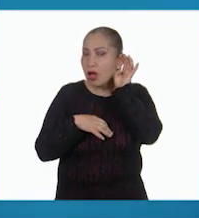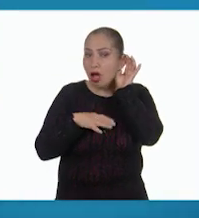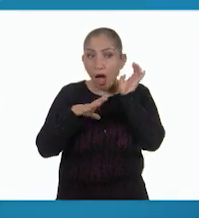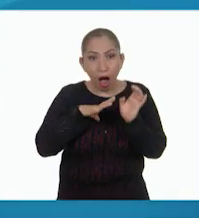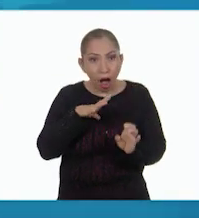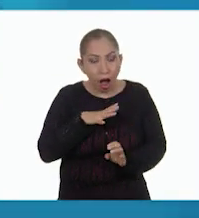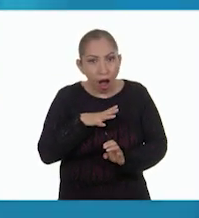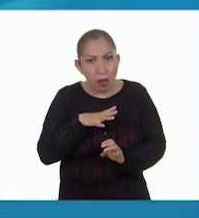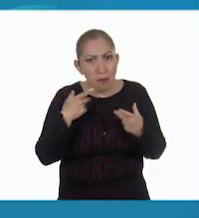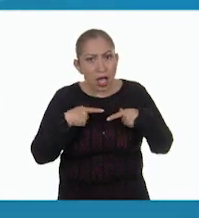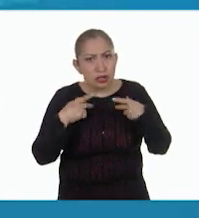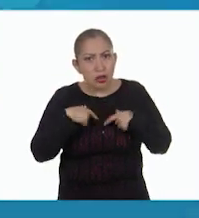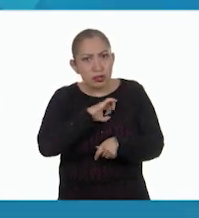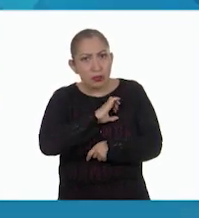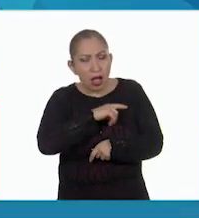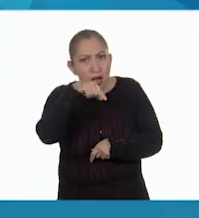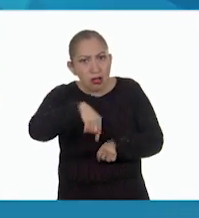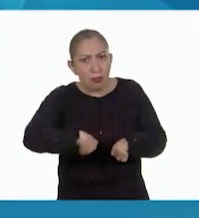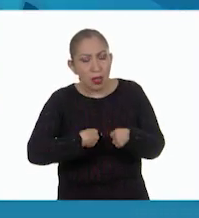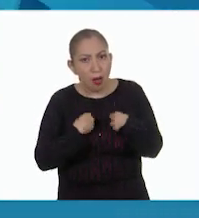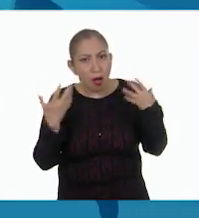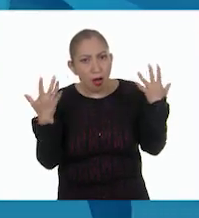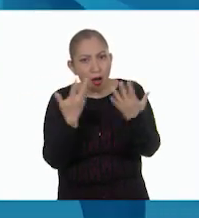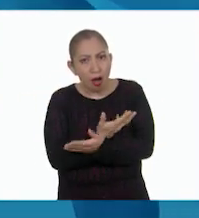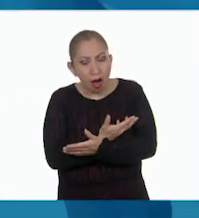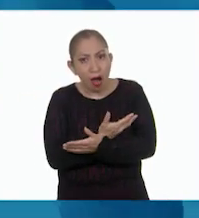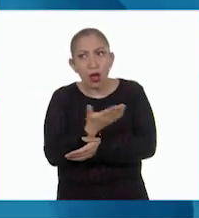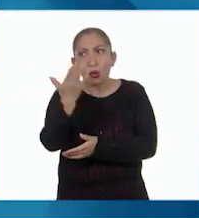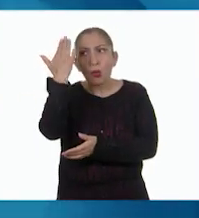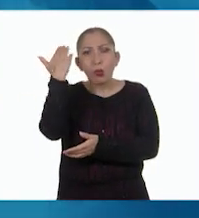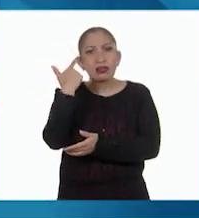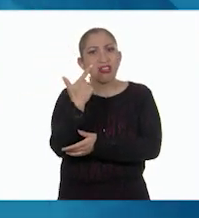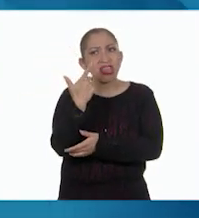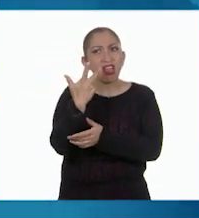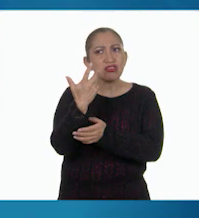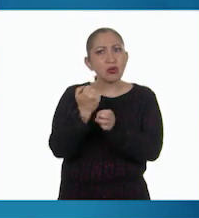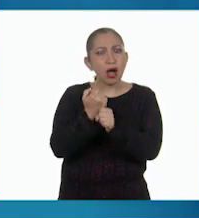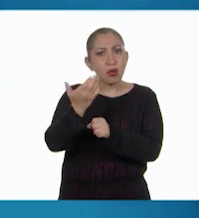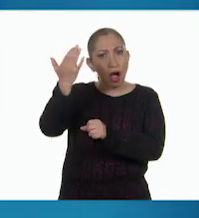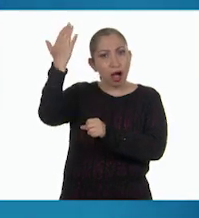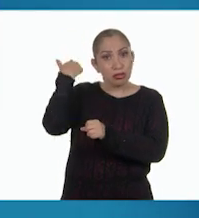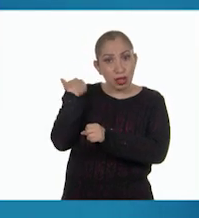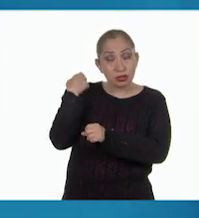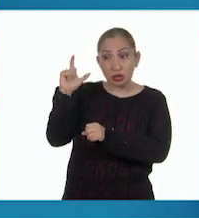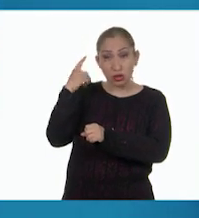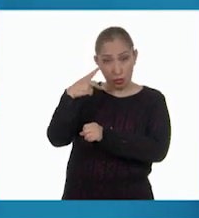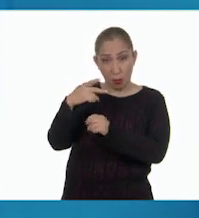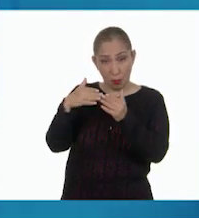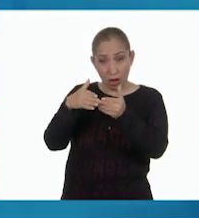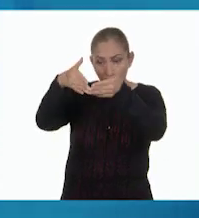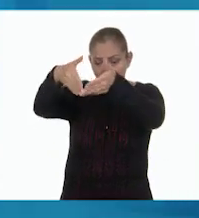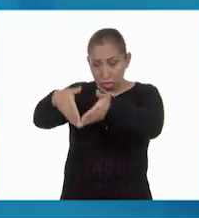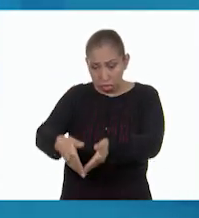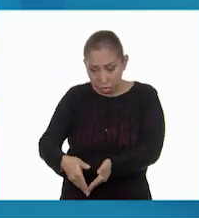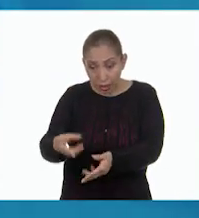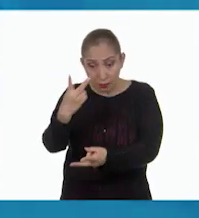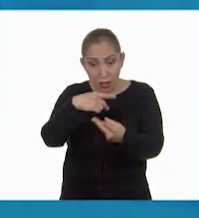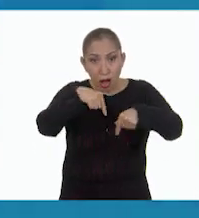que hay náufragos españoles, que hay gentes que hace 7, 8 años antes han naufragado y han